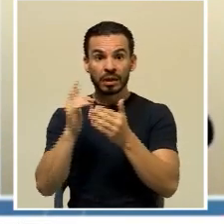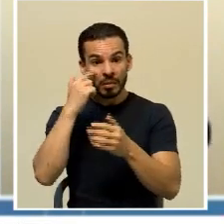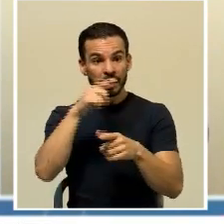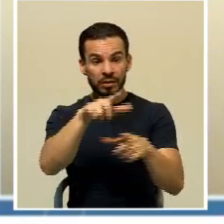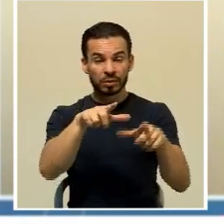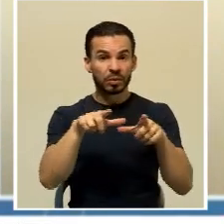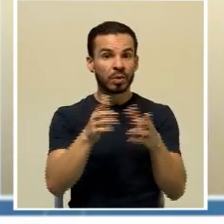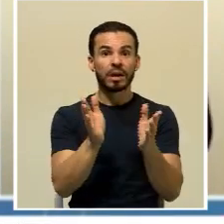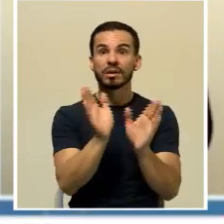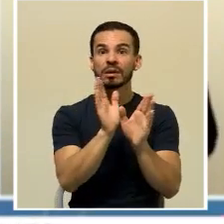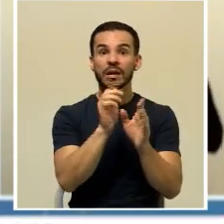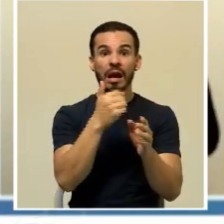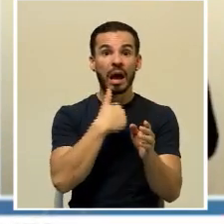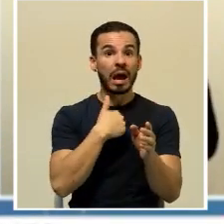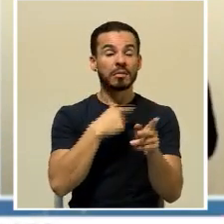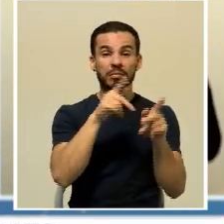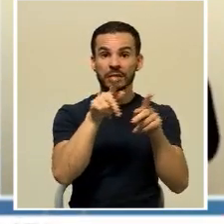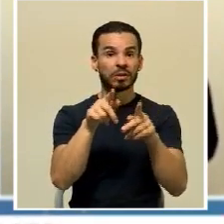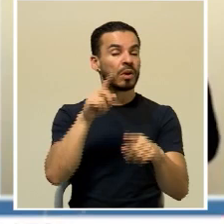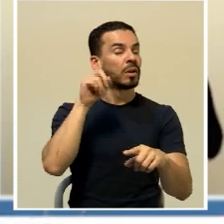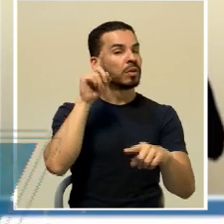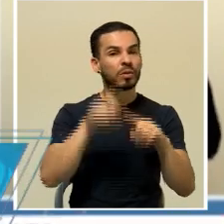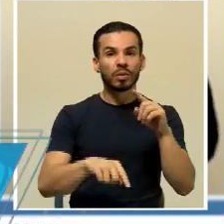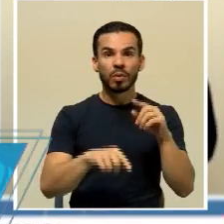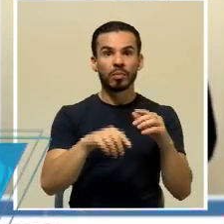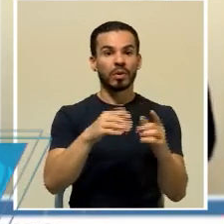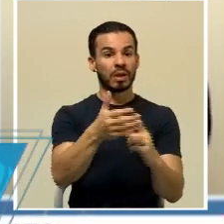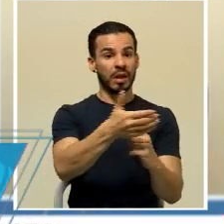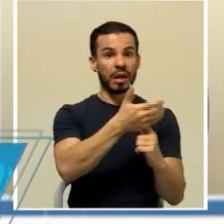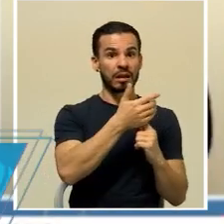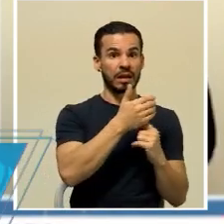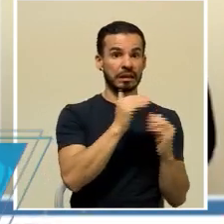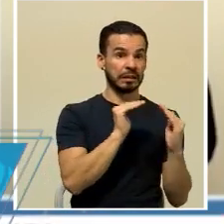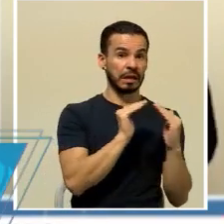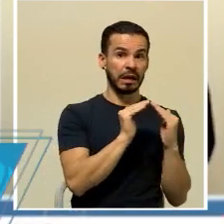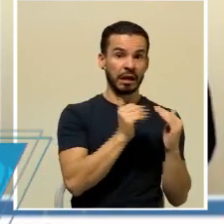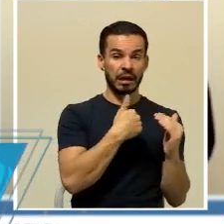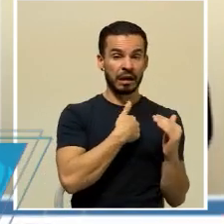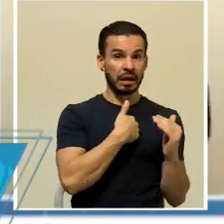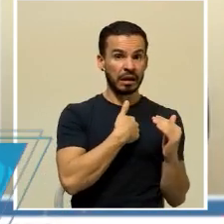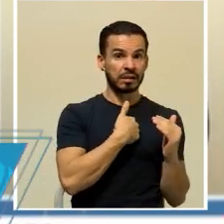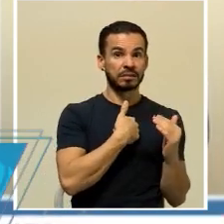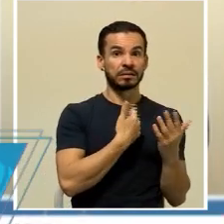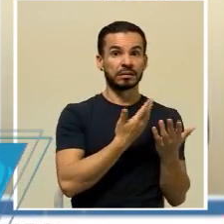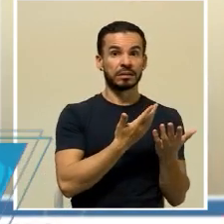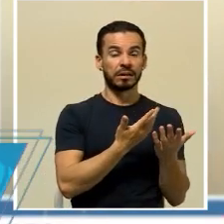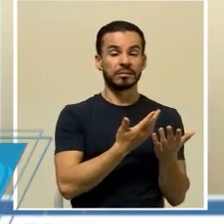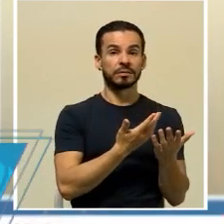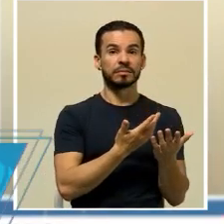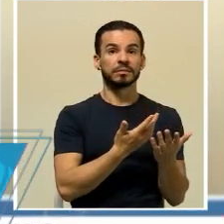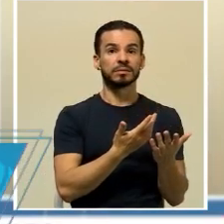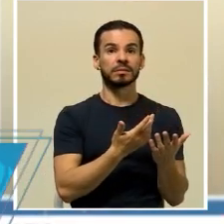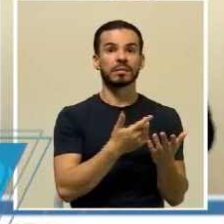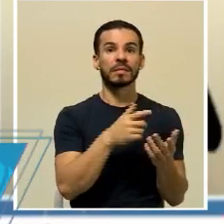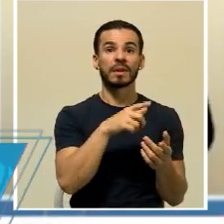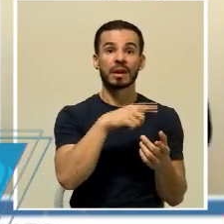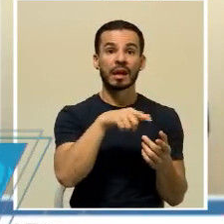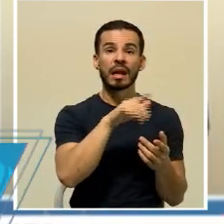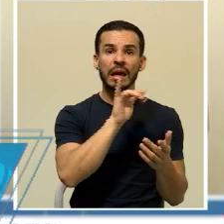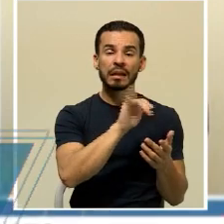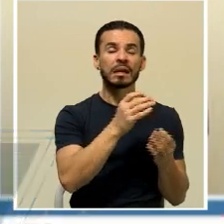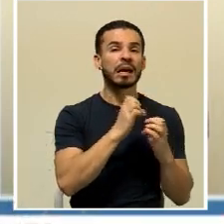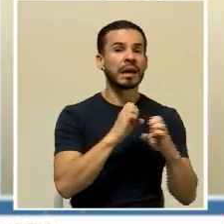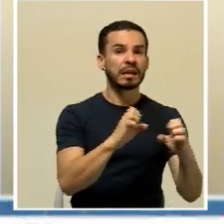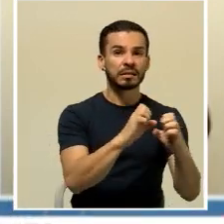sitios donde no haya personas que no pueden hacer su aislamiento en la vivienda donde residen, es